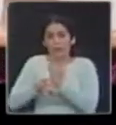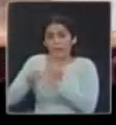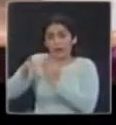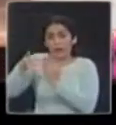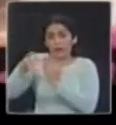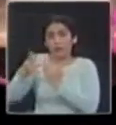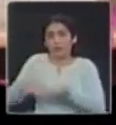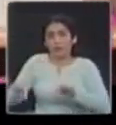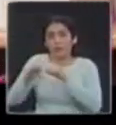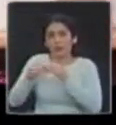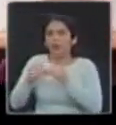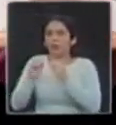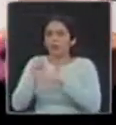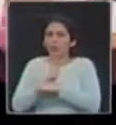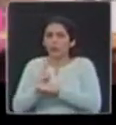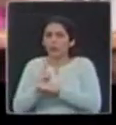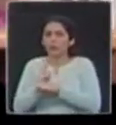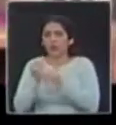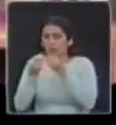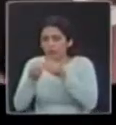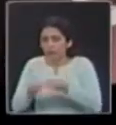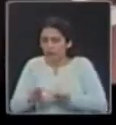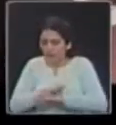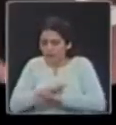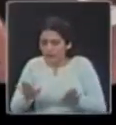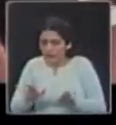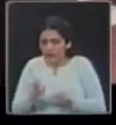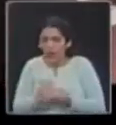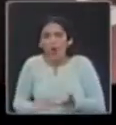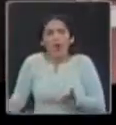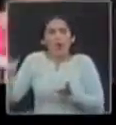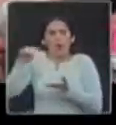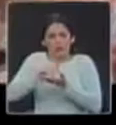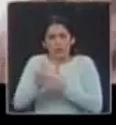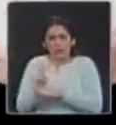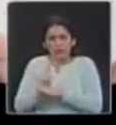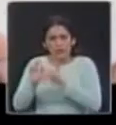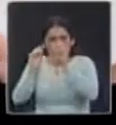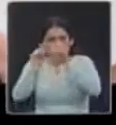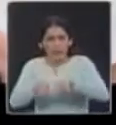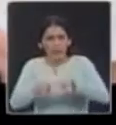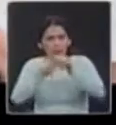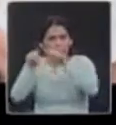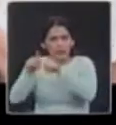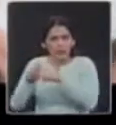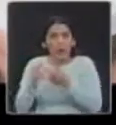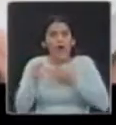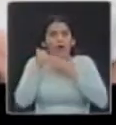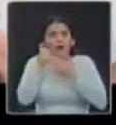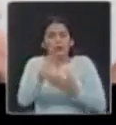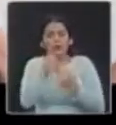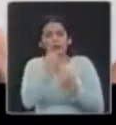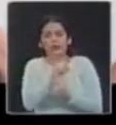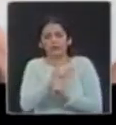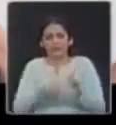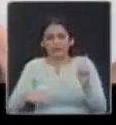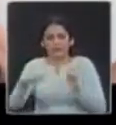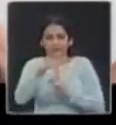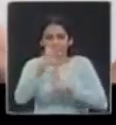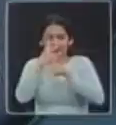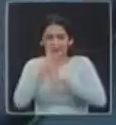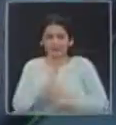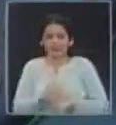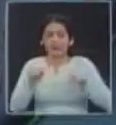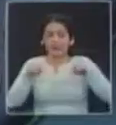que llevas a todos lados todos los tipos de materiales que puedas. Entonces son para cafeterías, para fiestas. Nosotros tenemos una amplia línea de